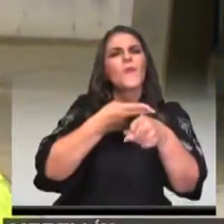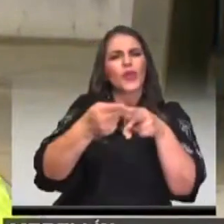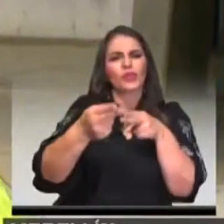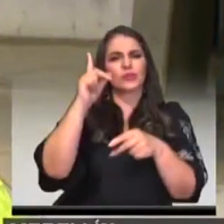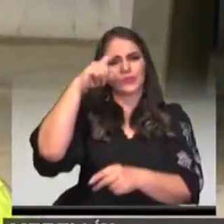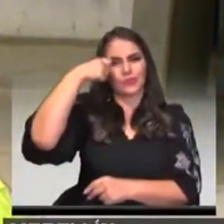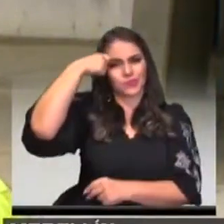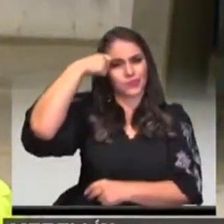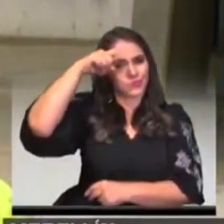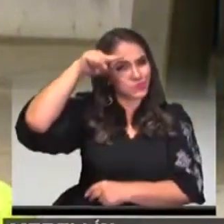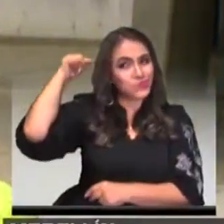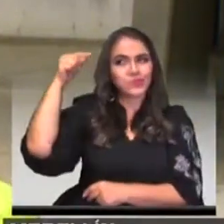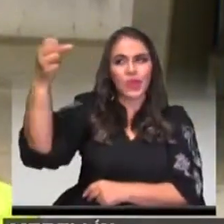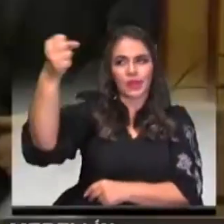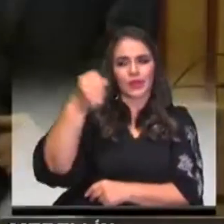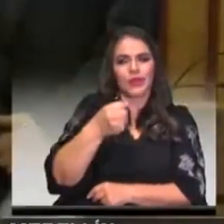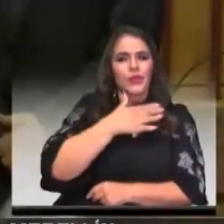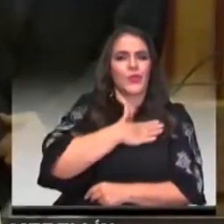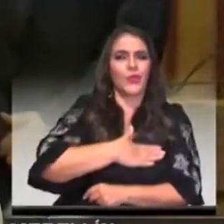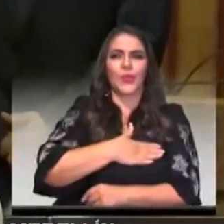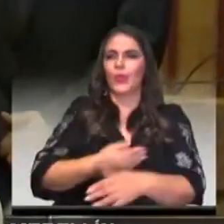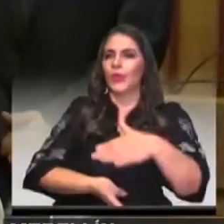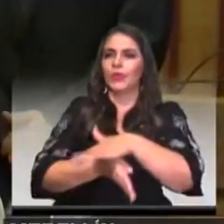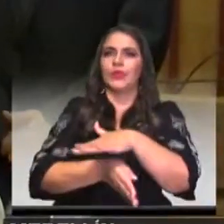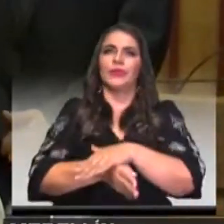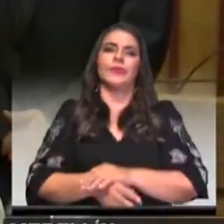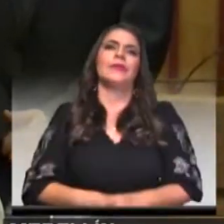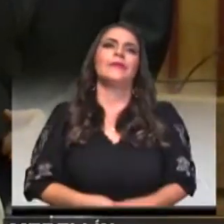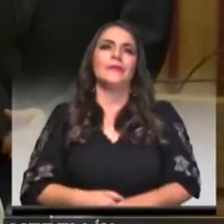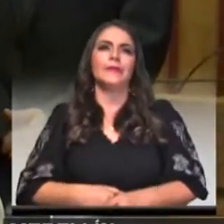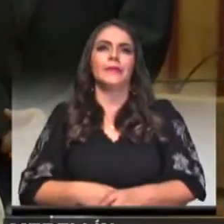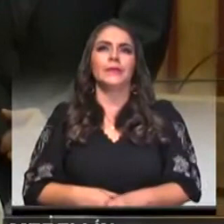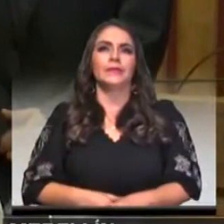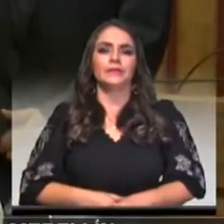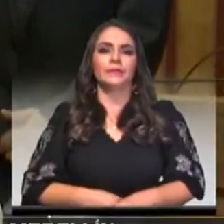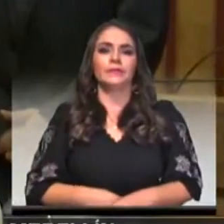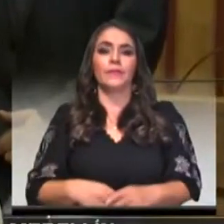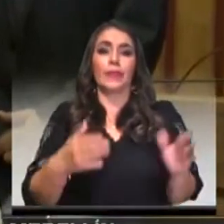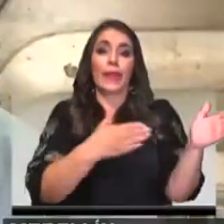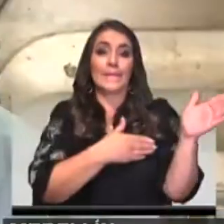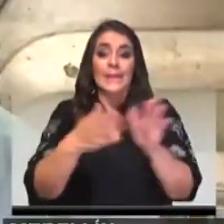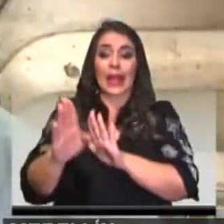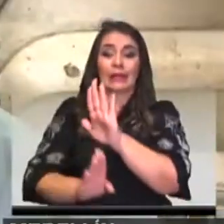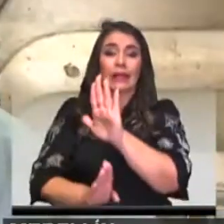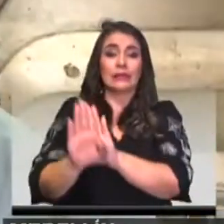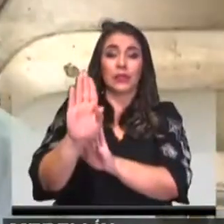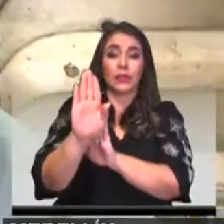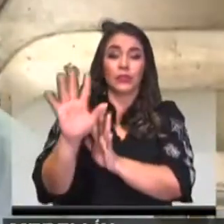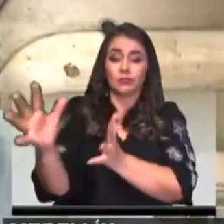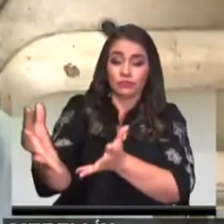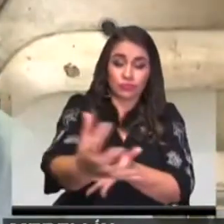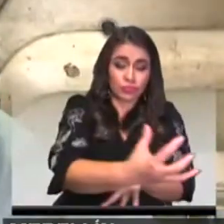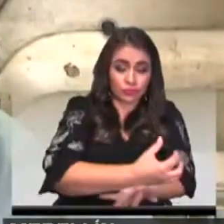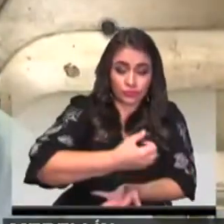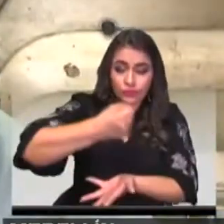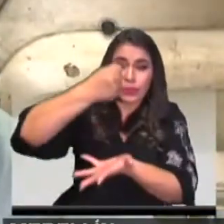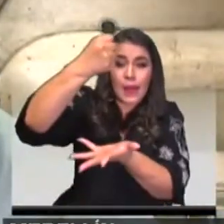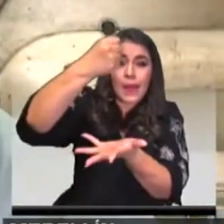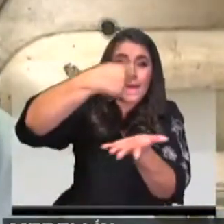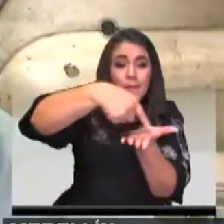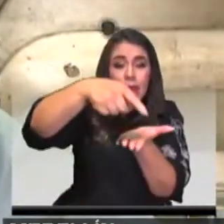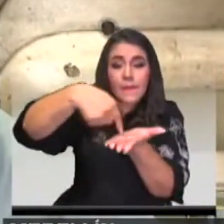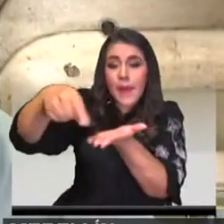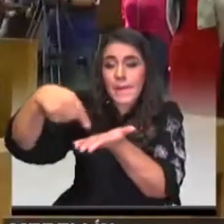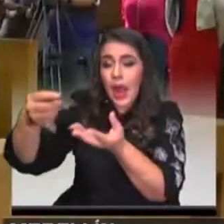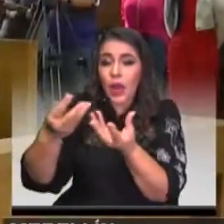estar muy pronto al frente nuevamente del equipo la cuantía definitiva del plan de desarrollo quedó estimada en 25.5